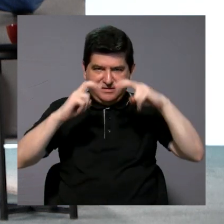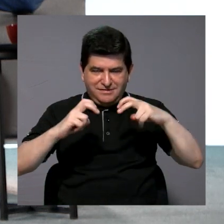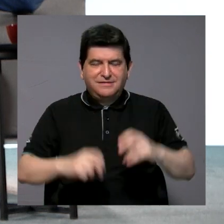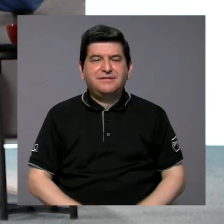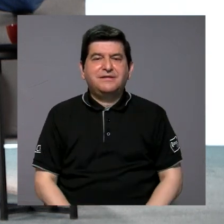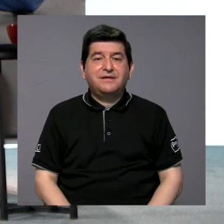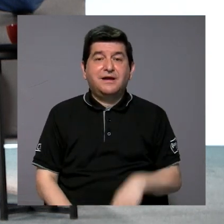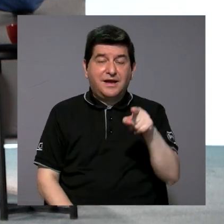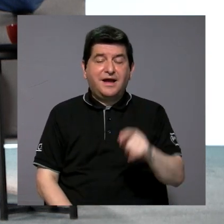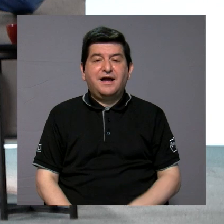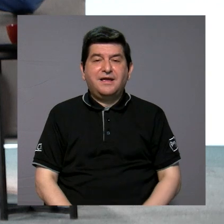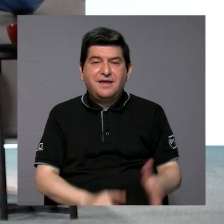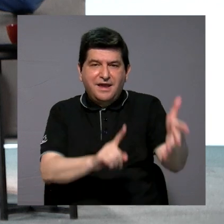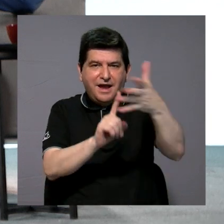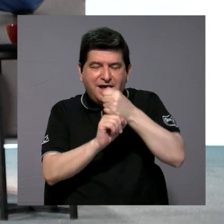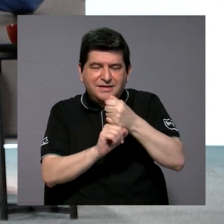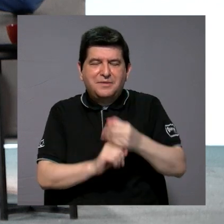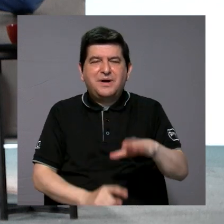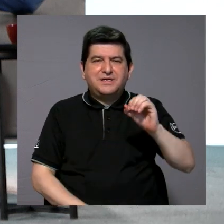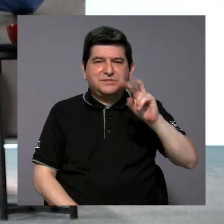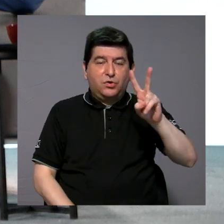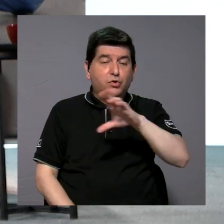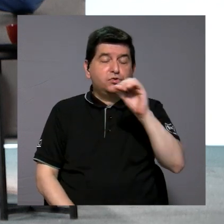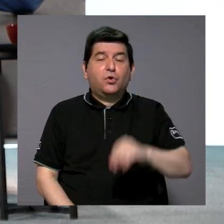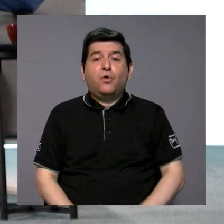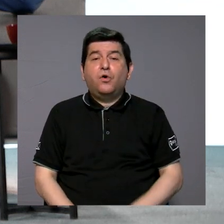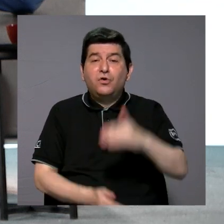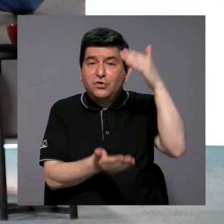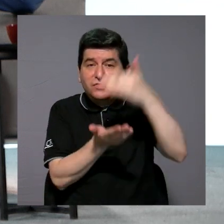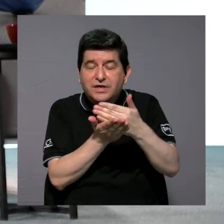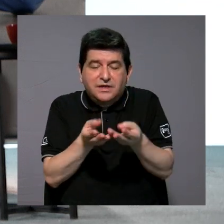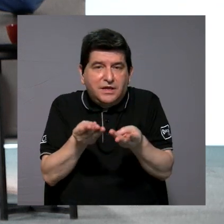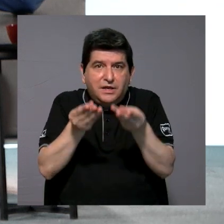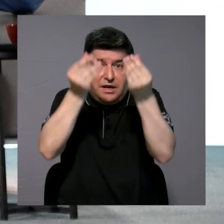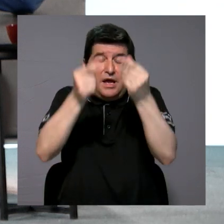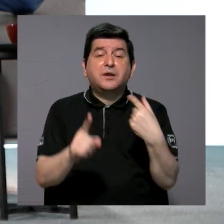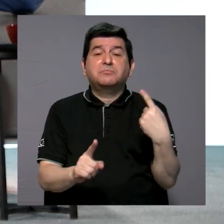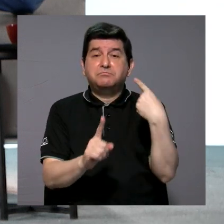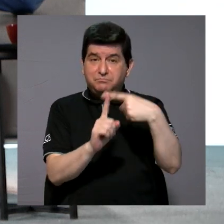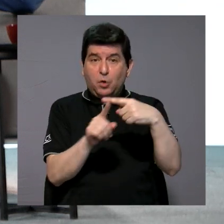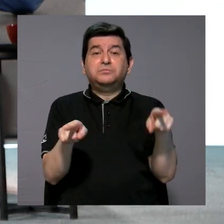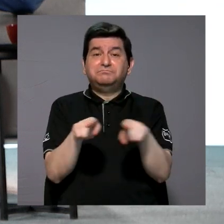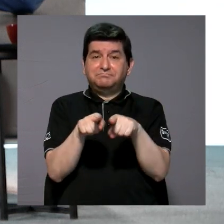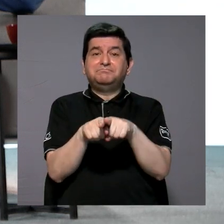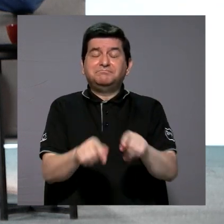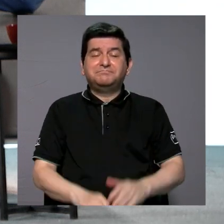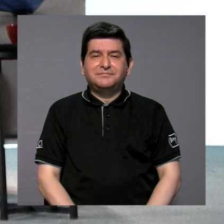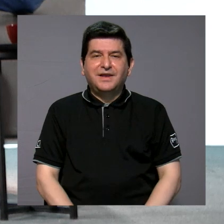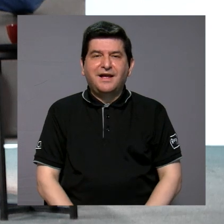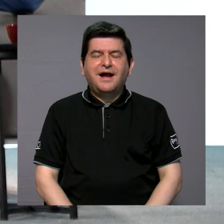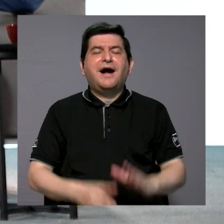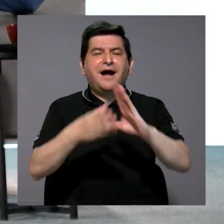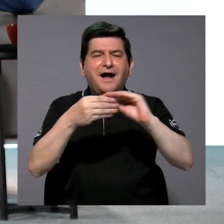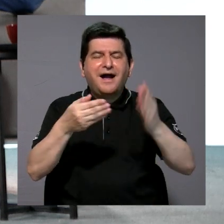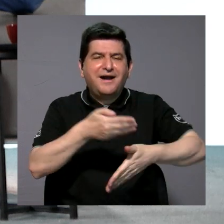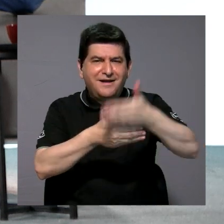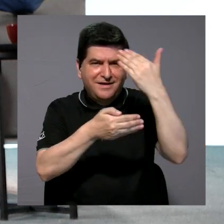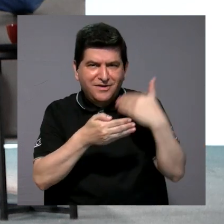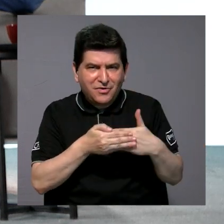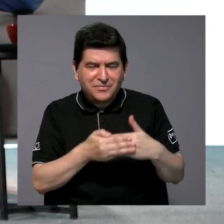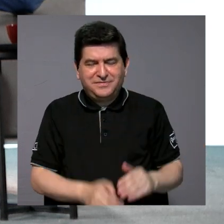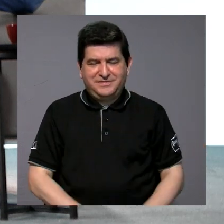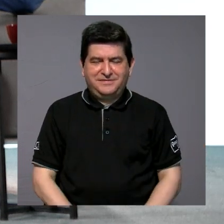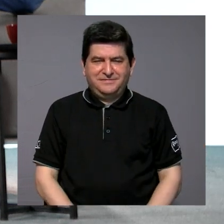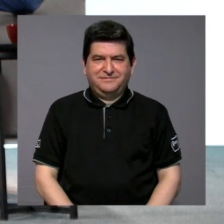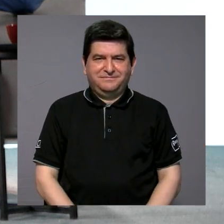captando emisiones, o al menos dejando de emitirlas, que también es positivo. Y ahí es donde comentábamos en el